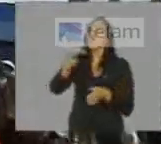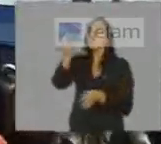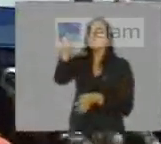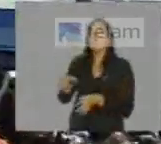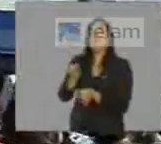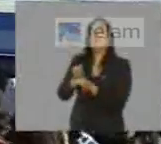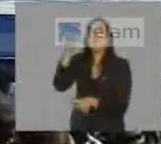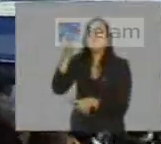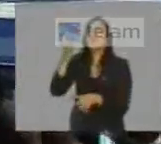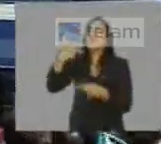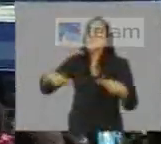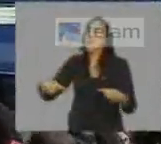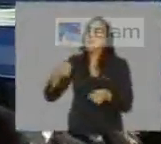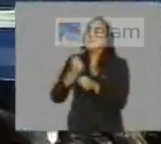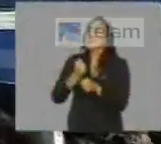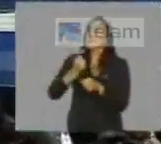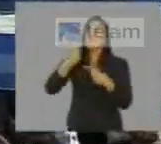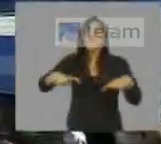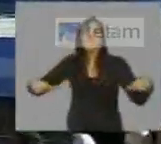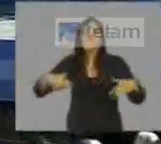y de esa clase media.